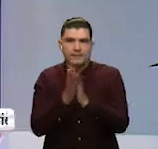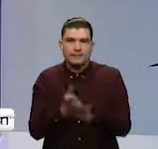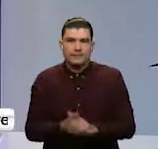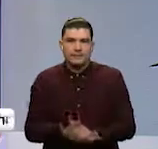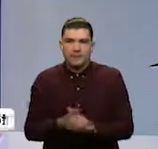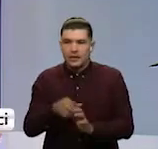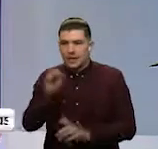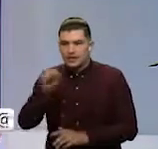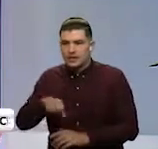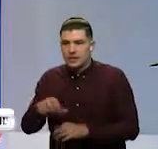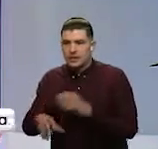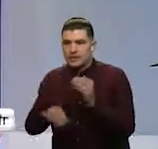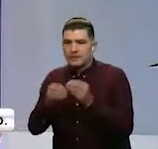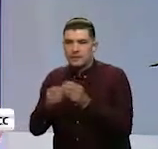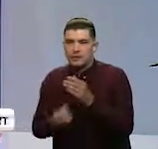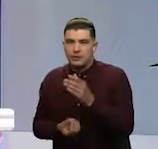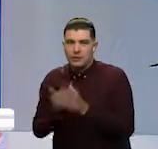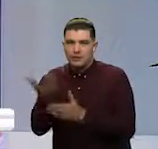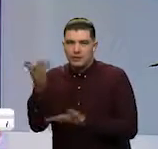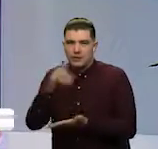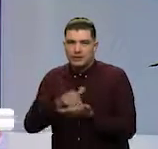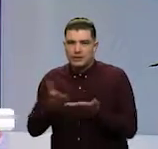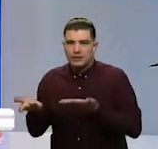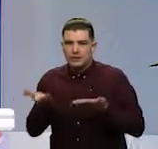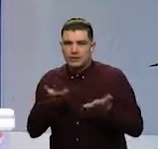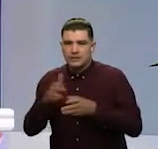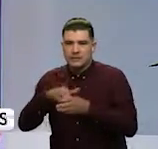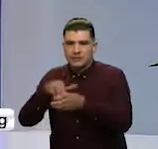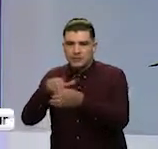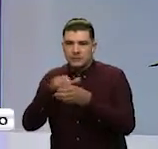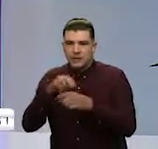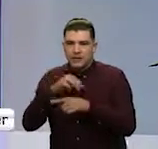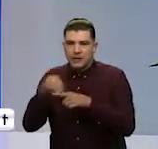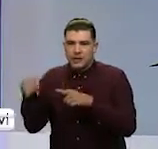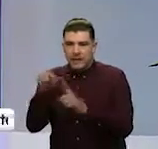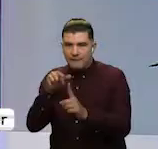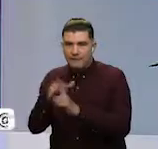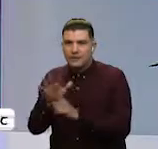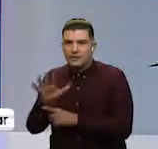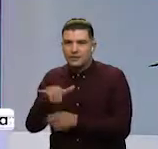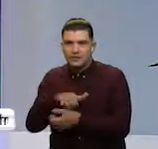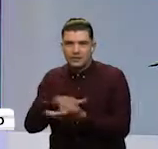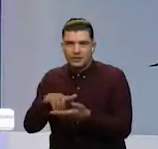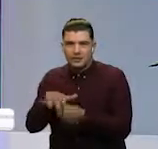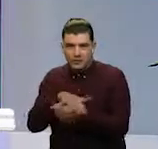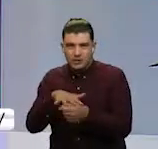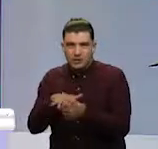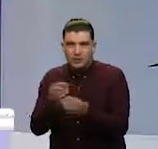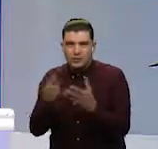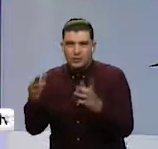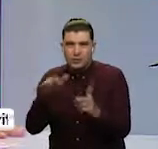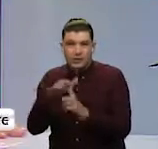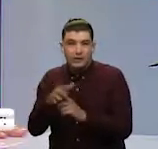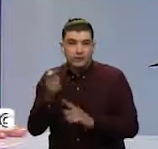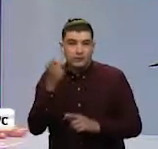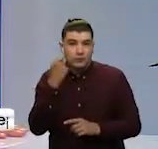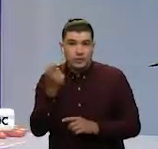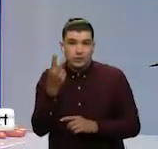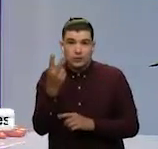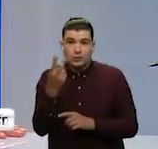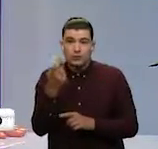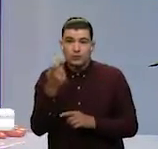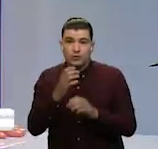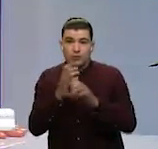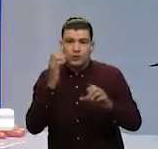y otra parte de nuevamente el sistema de transporte masivo metrolínea se ve afectado por hechos vandálicos en las últimas horas dos buses